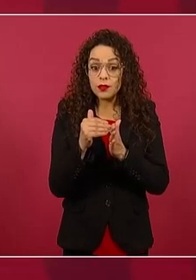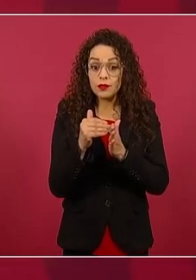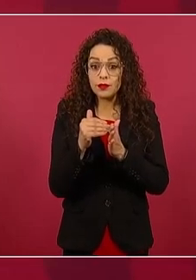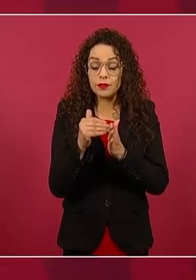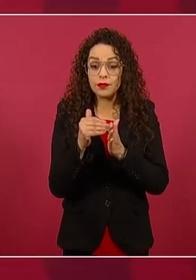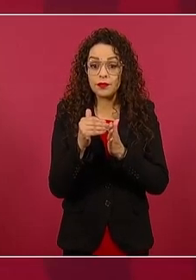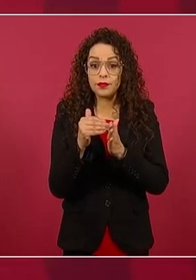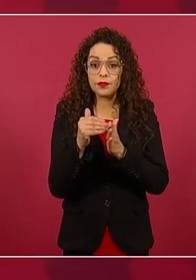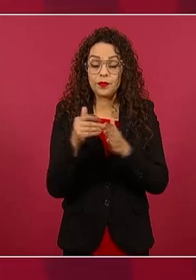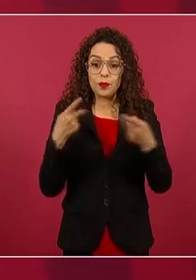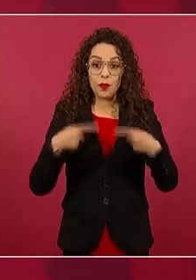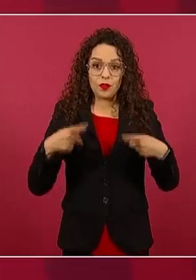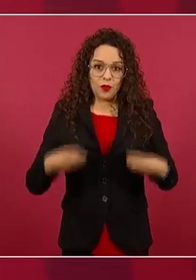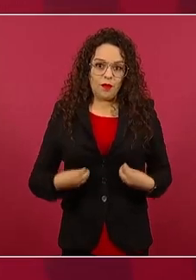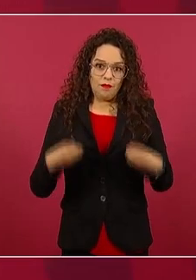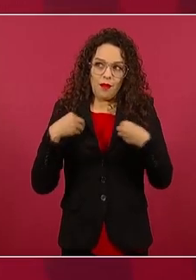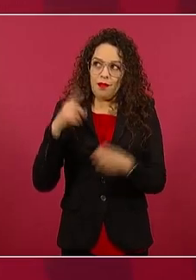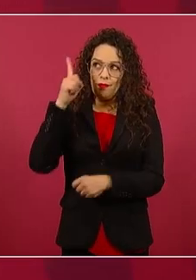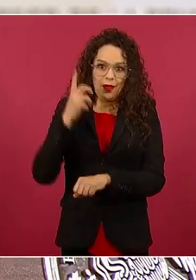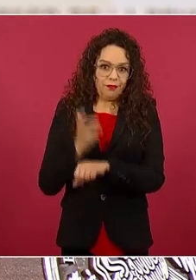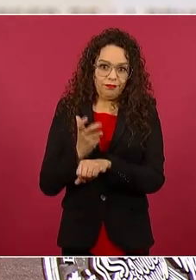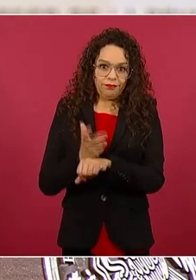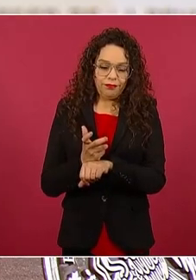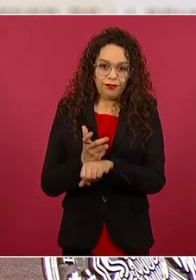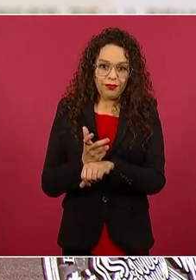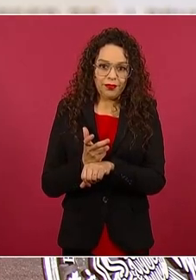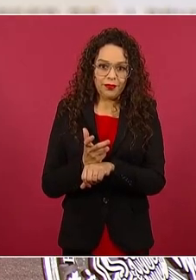que viven en Estados Unidos.